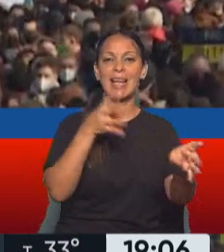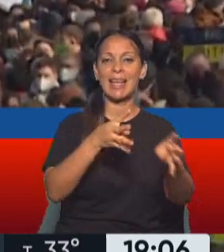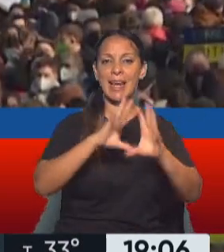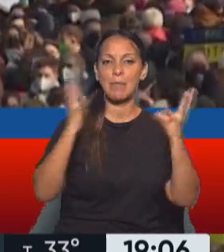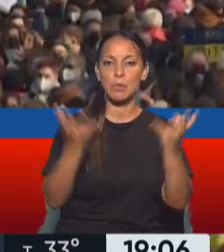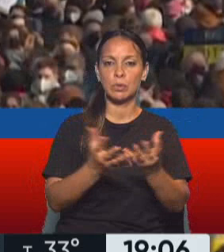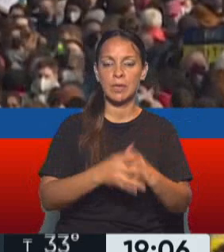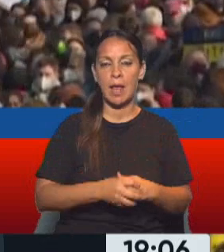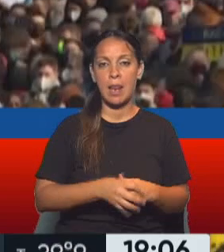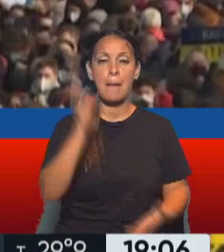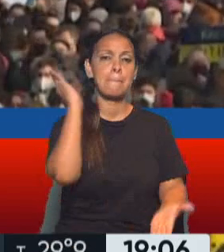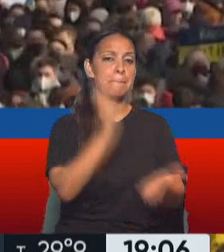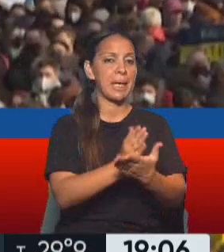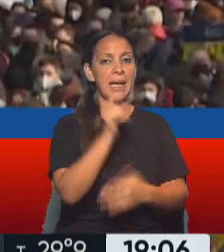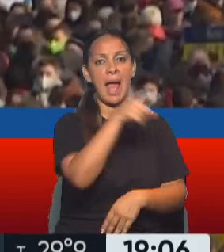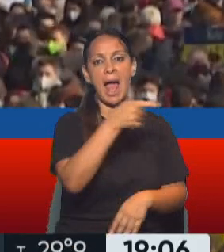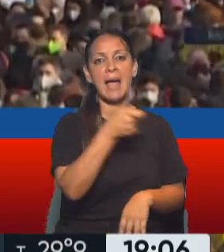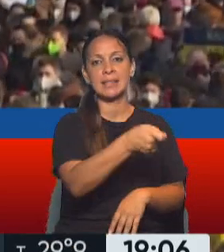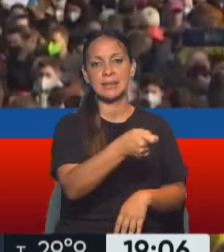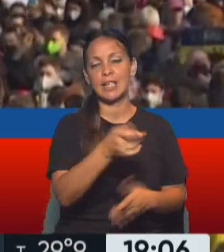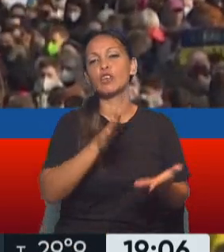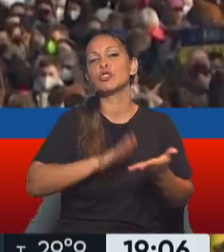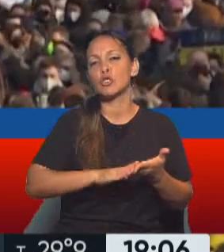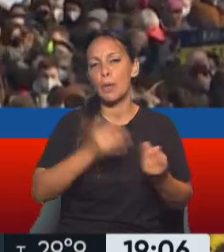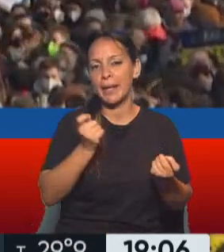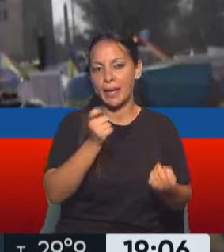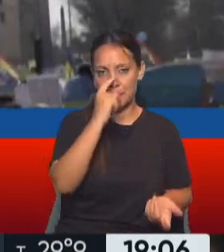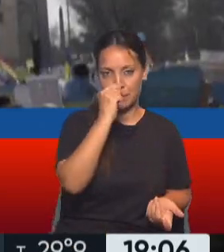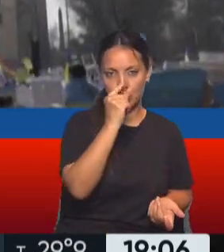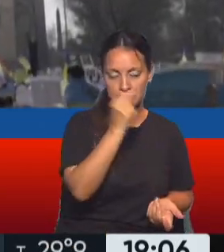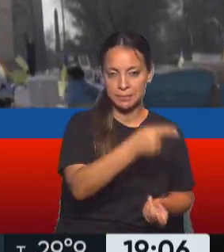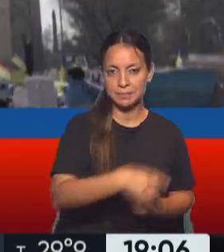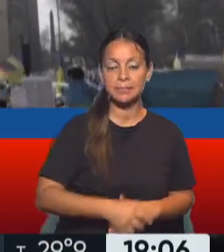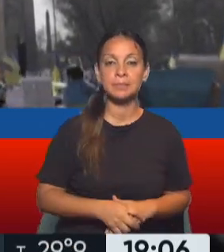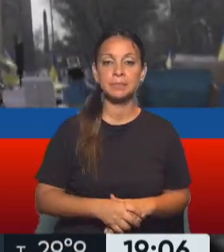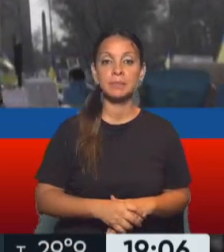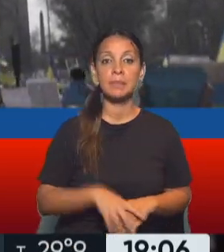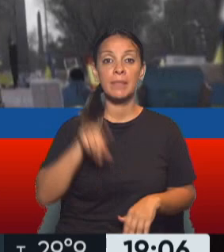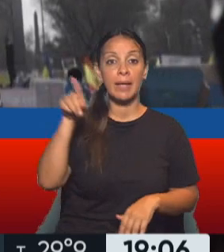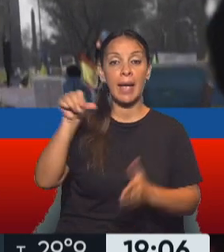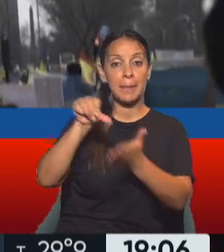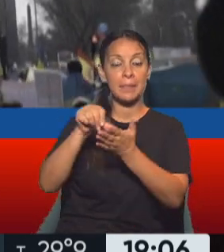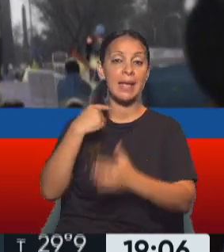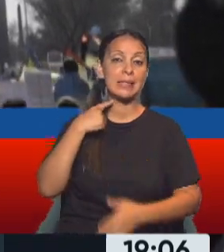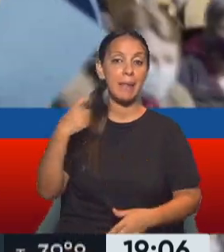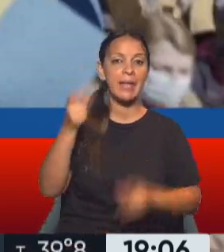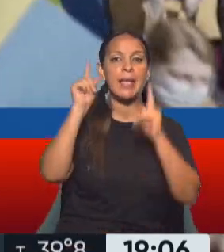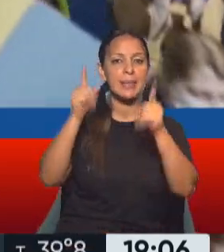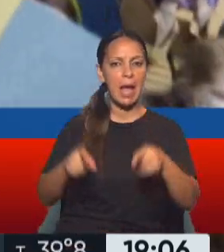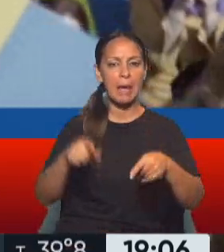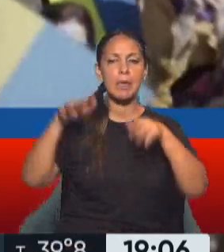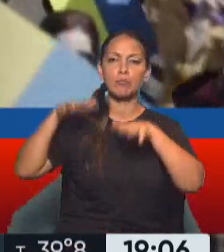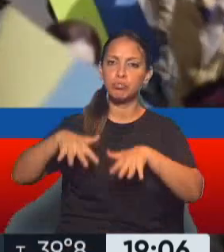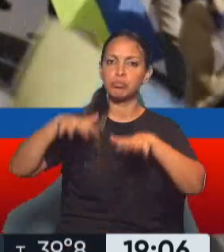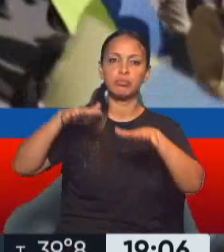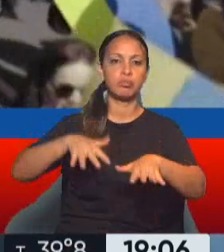al asesino», en referencia al presidente ruso Vladimir Putin. En España también hubo concentraciones en repudio a